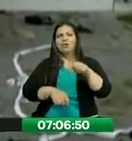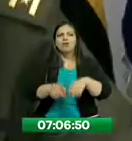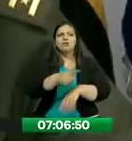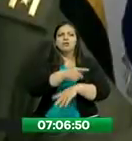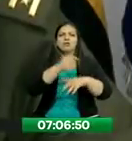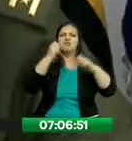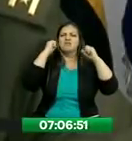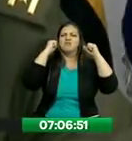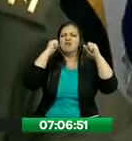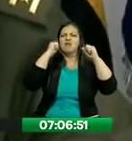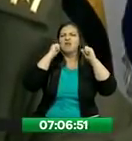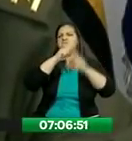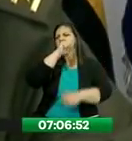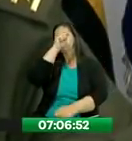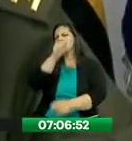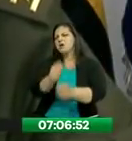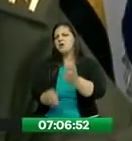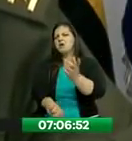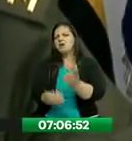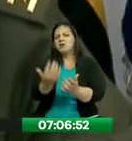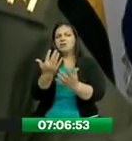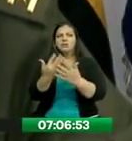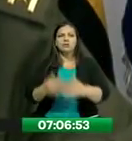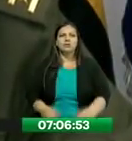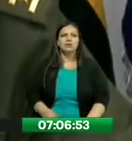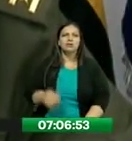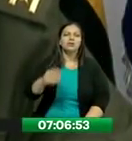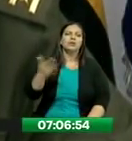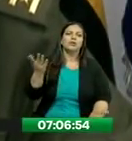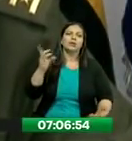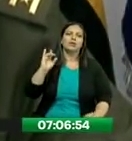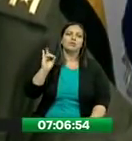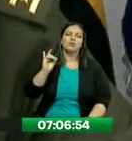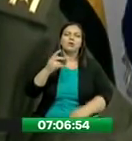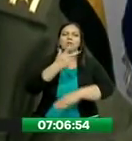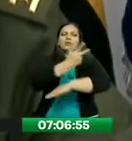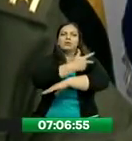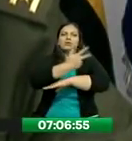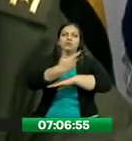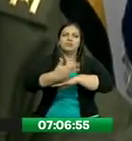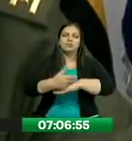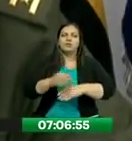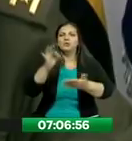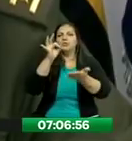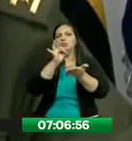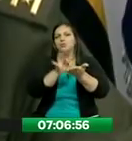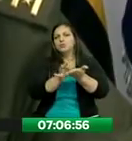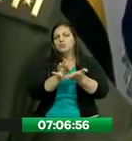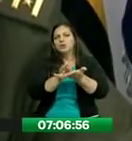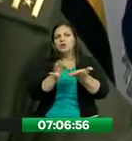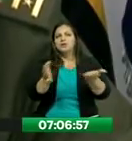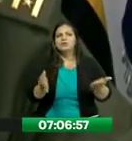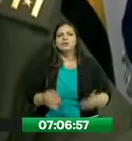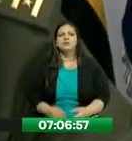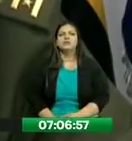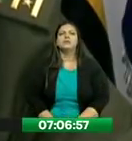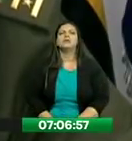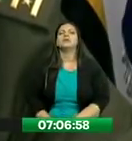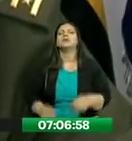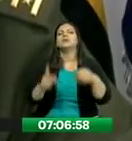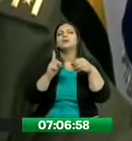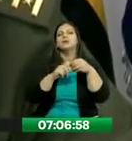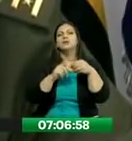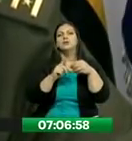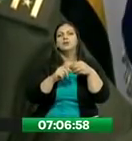UPC. Son 31 en Bolívar, Chimborazo, Cotopaxi. En el Distrito Metropolitano de